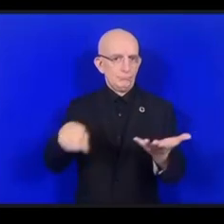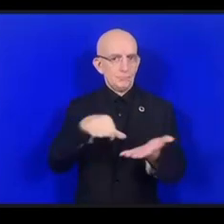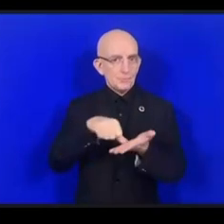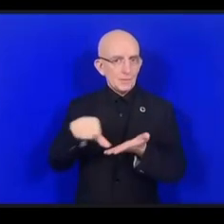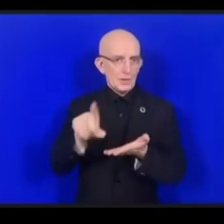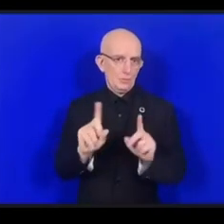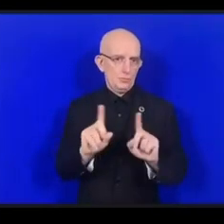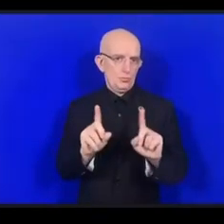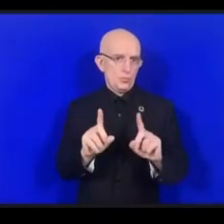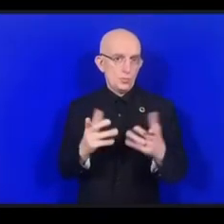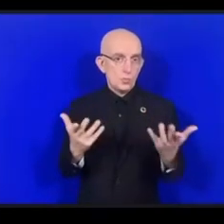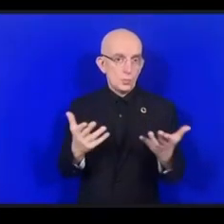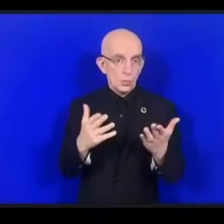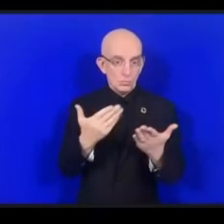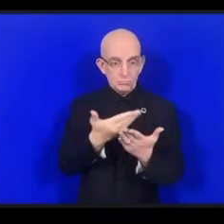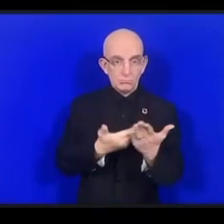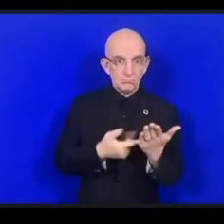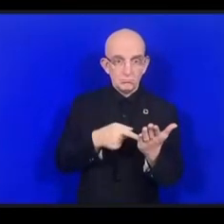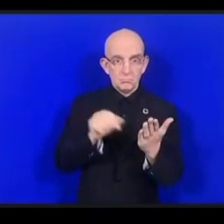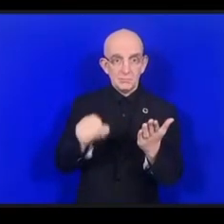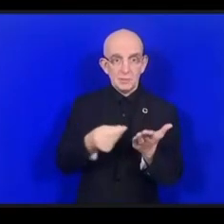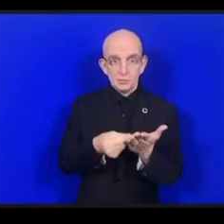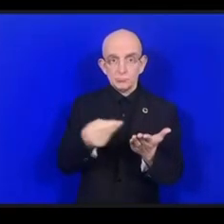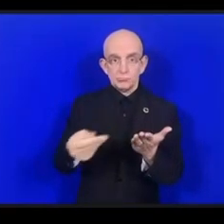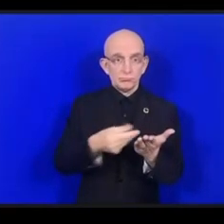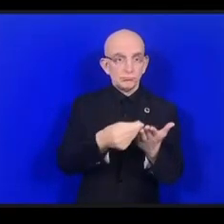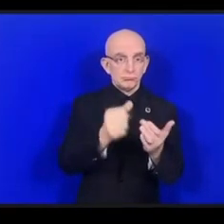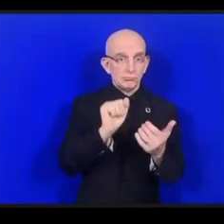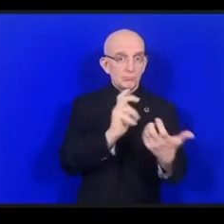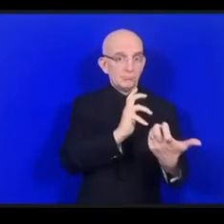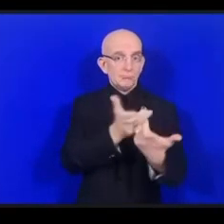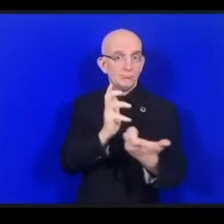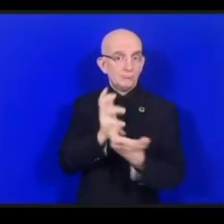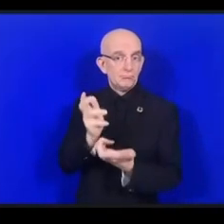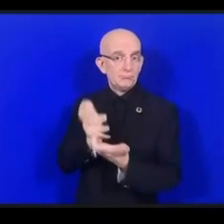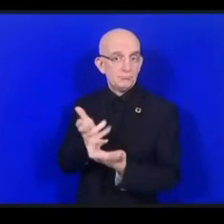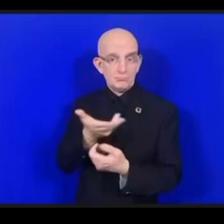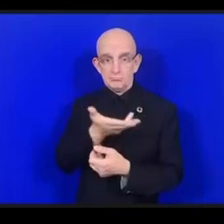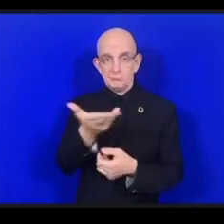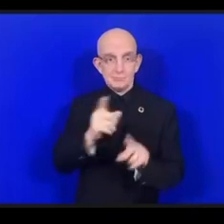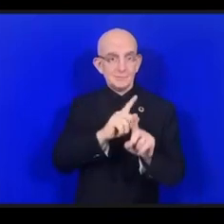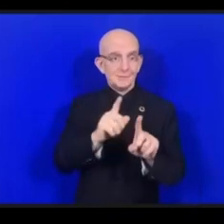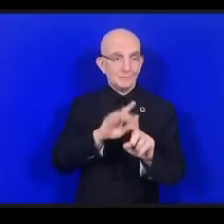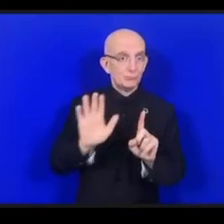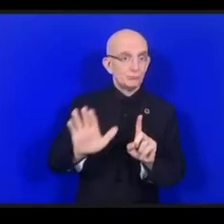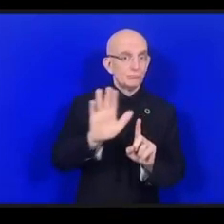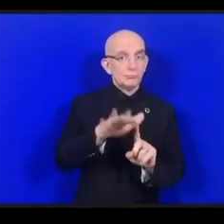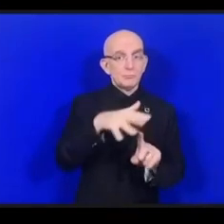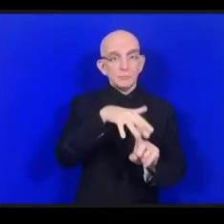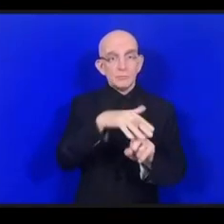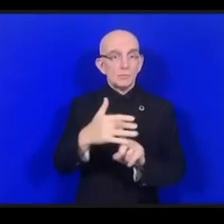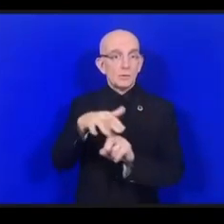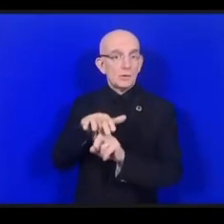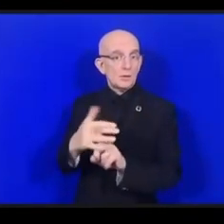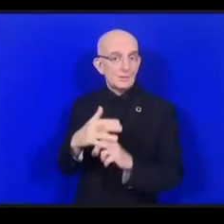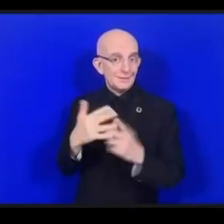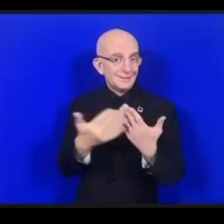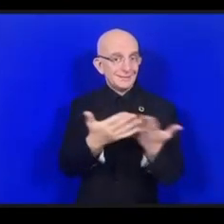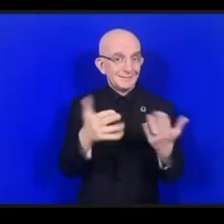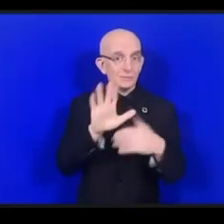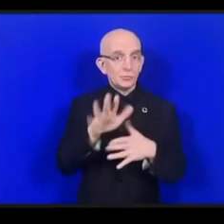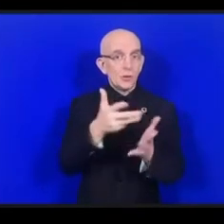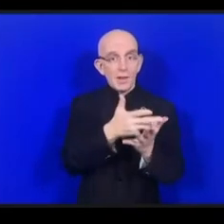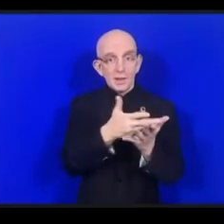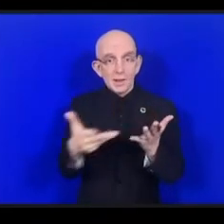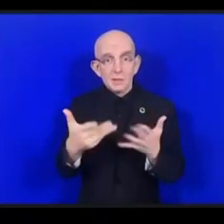es adaptarse al contexto local esto incluye la localización de lenguas cultura y tiene que ser portable